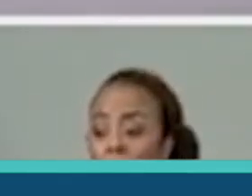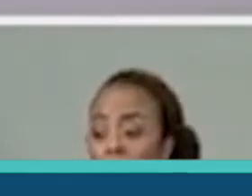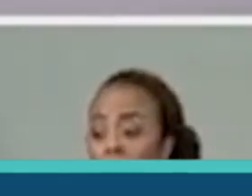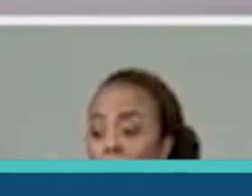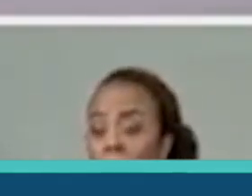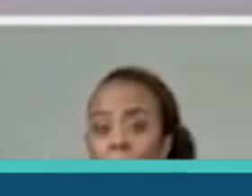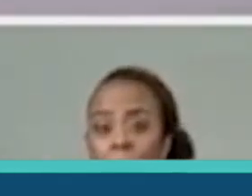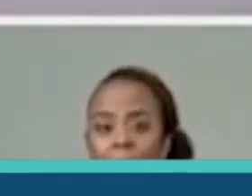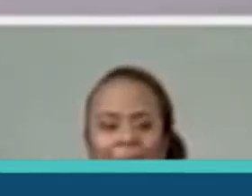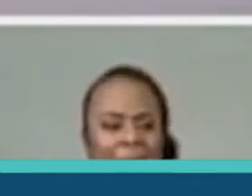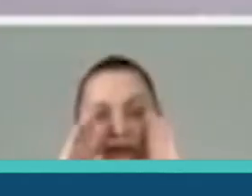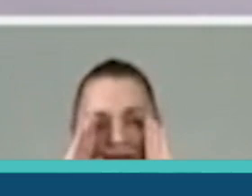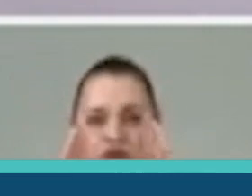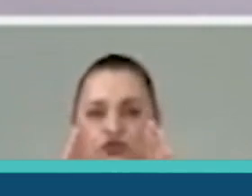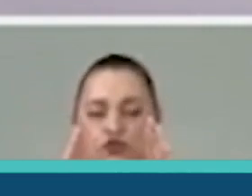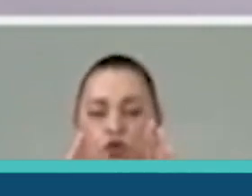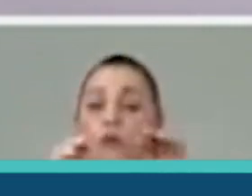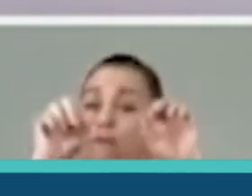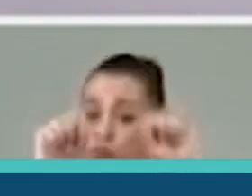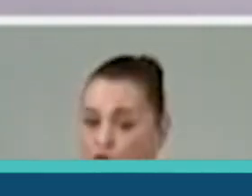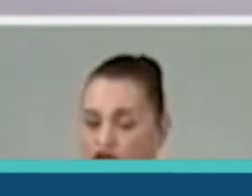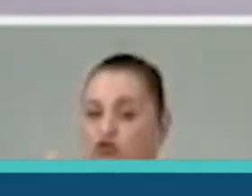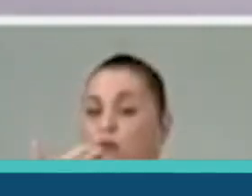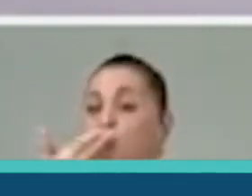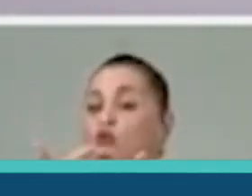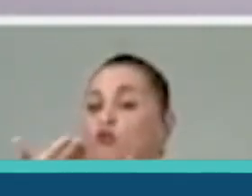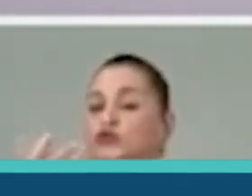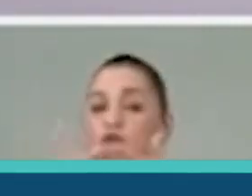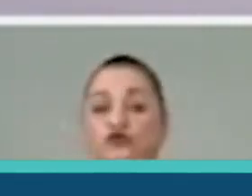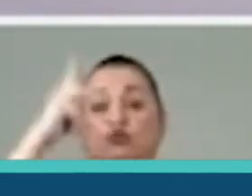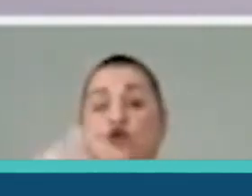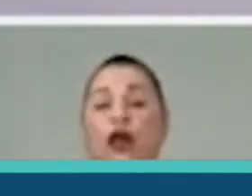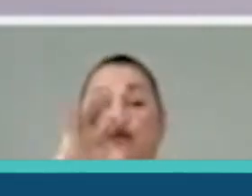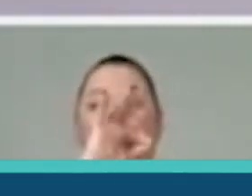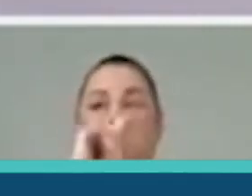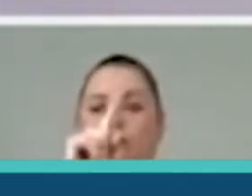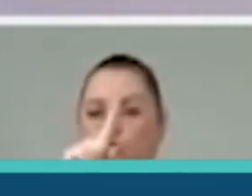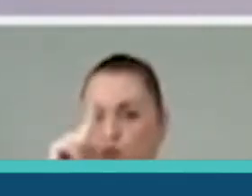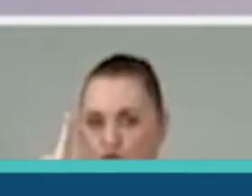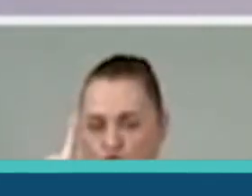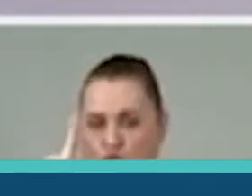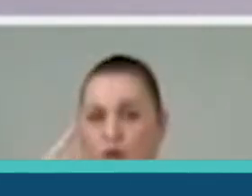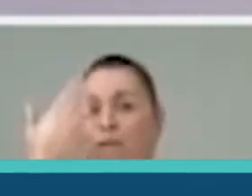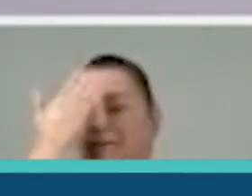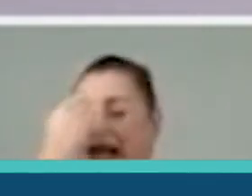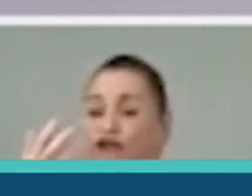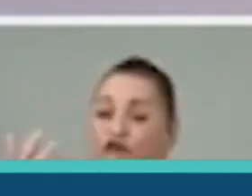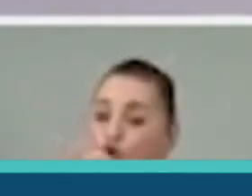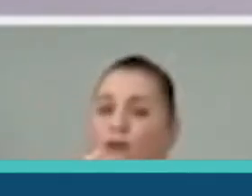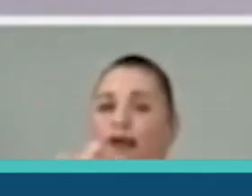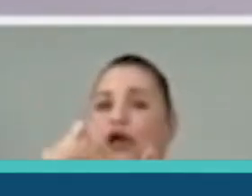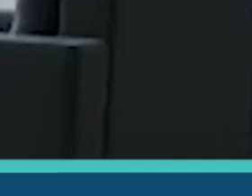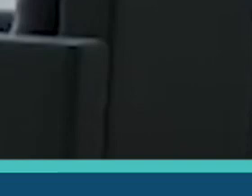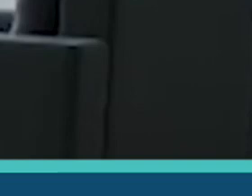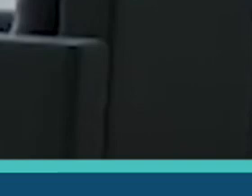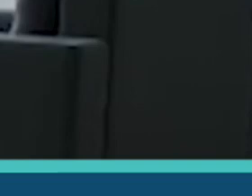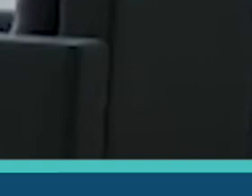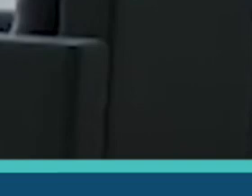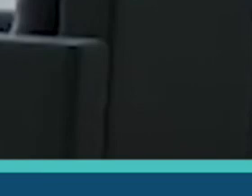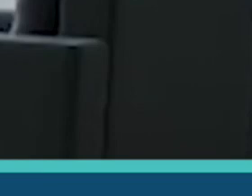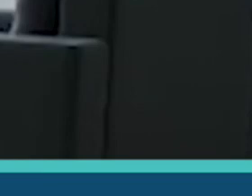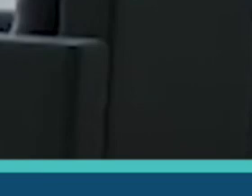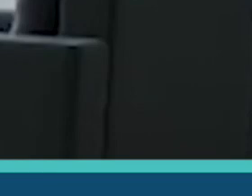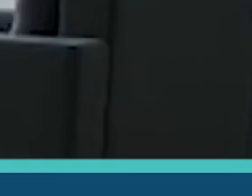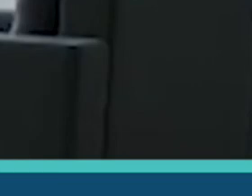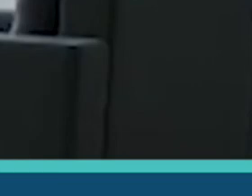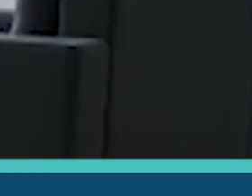televisión abierta. Sin embargo, el que más audiencia tuvo fue la cuarta parte, que se emitió el miércoles anterior. Nota algunas